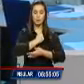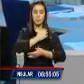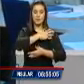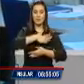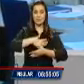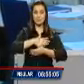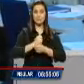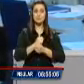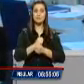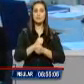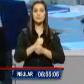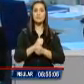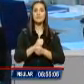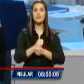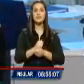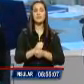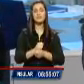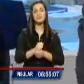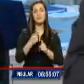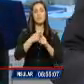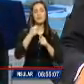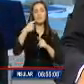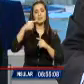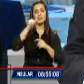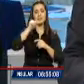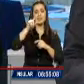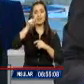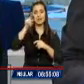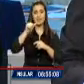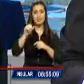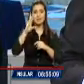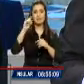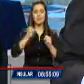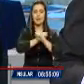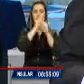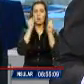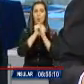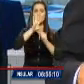en directo desde la franja de Gaza. Tenemos ya las 7 de la mañana